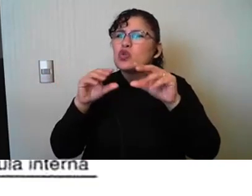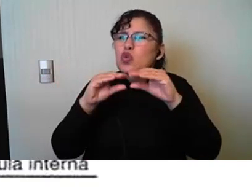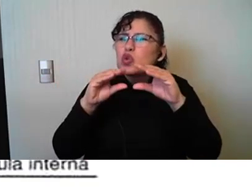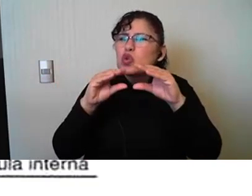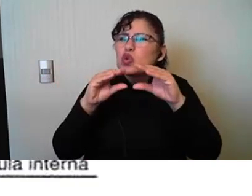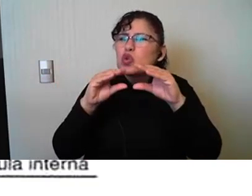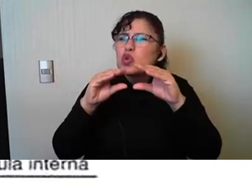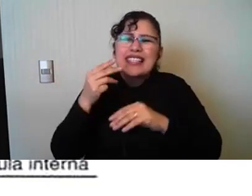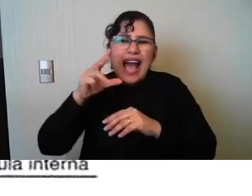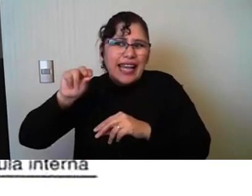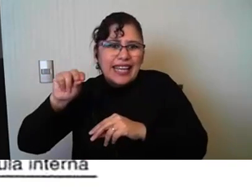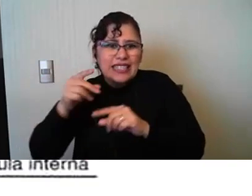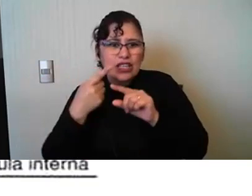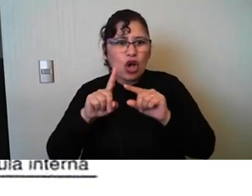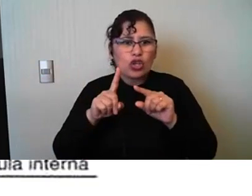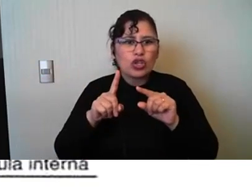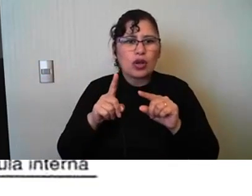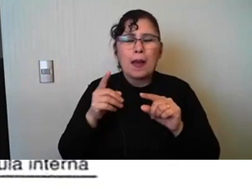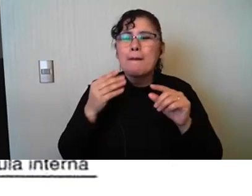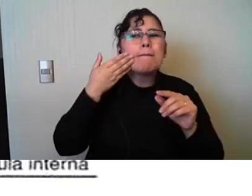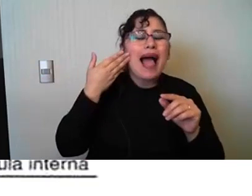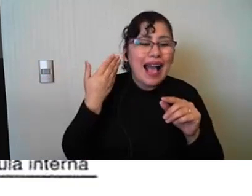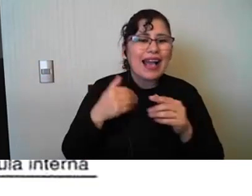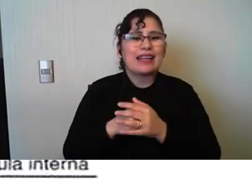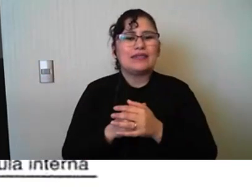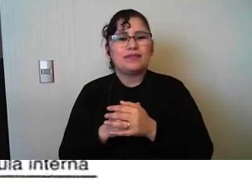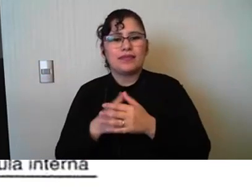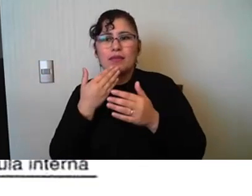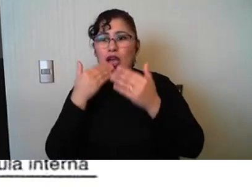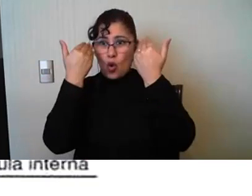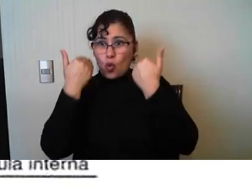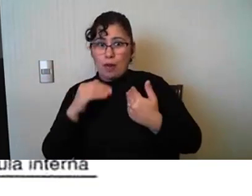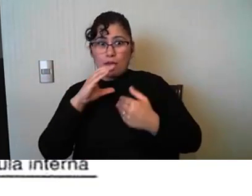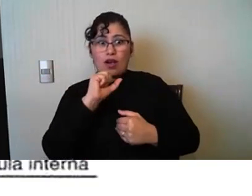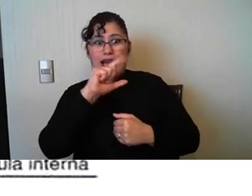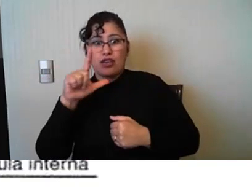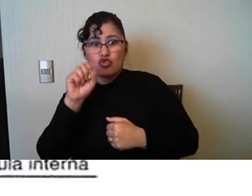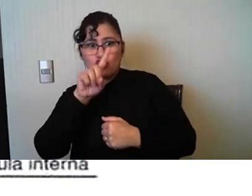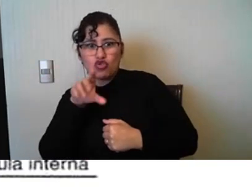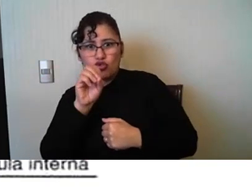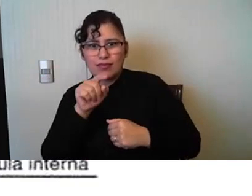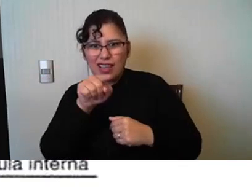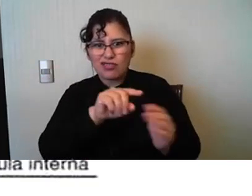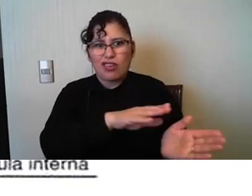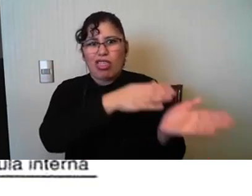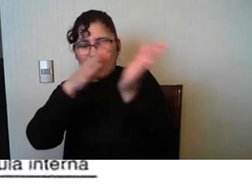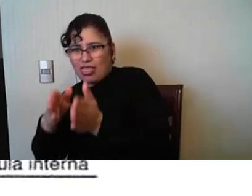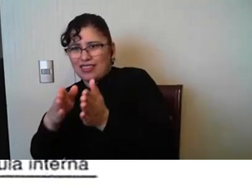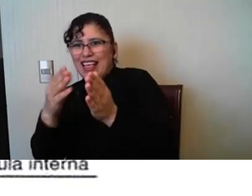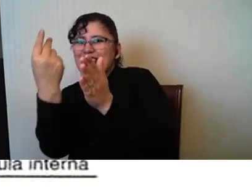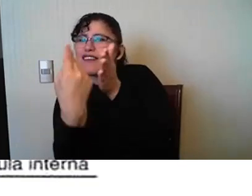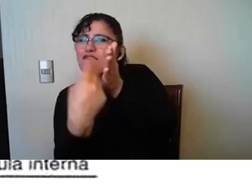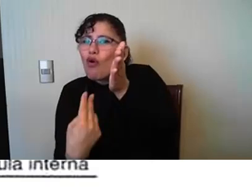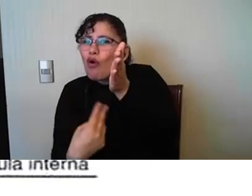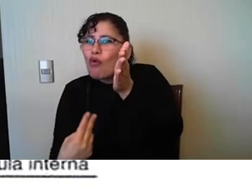sustancia blanca, y podríamos indicar que es el cuerpo calloso. Y todo esto está dibujado aquí. Esto que está aquí